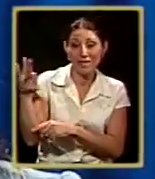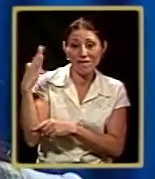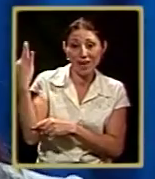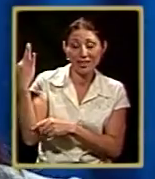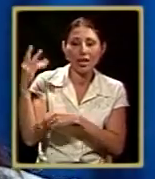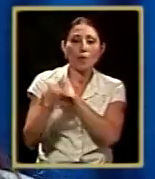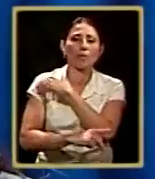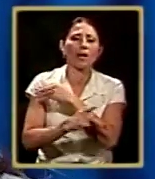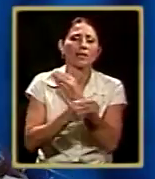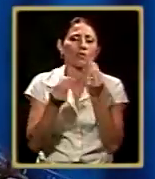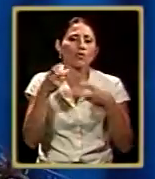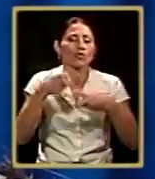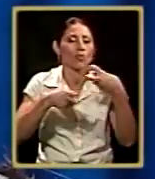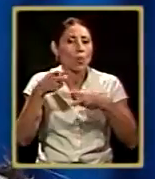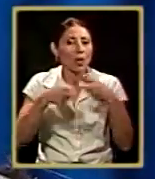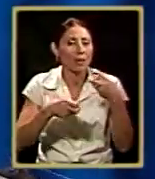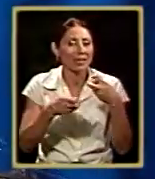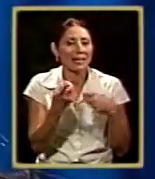muchos problemas con el desempleo.